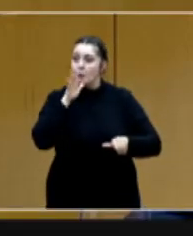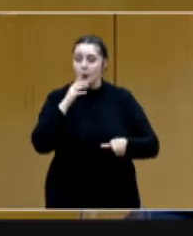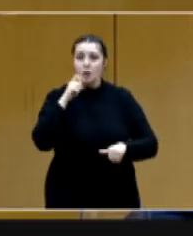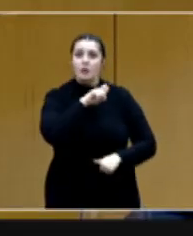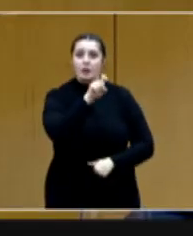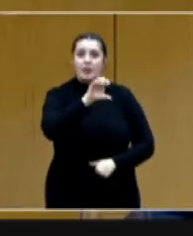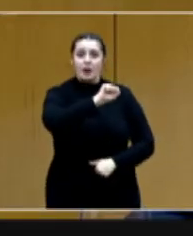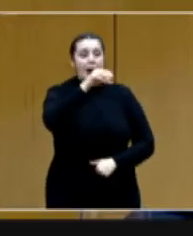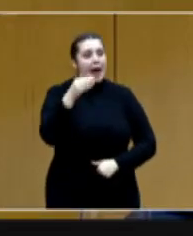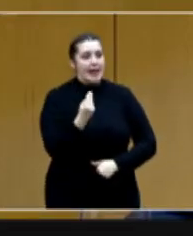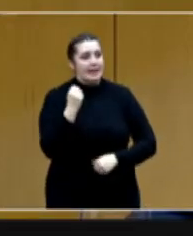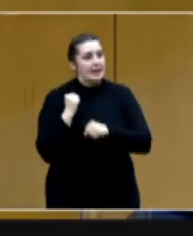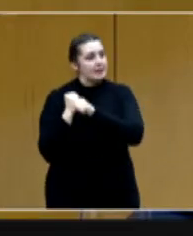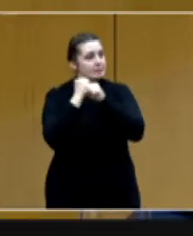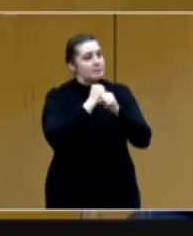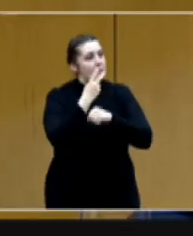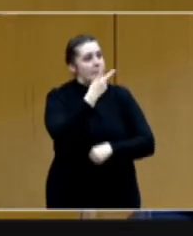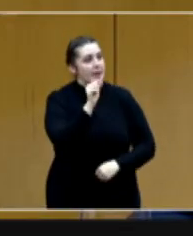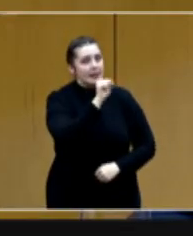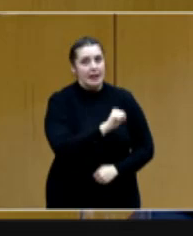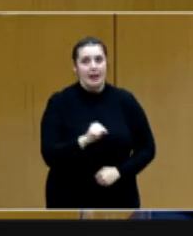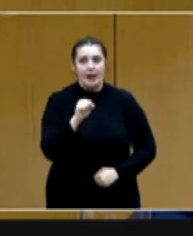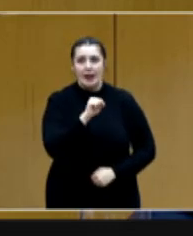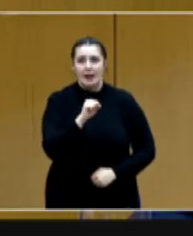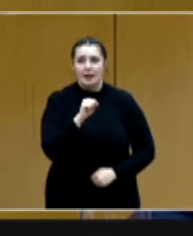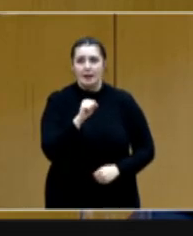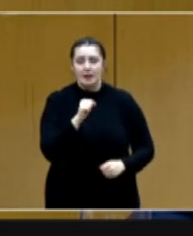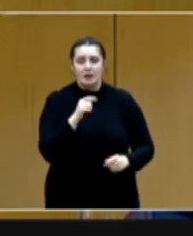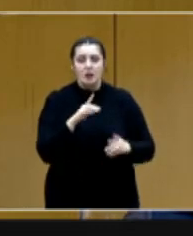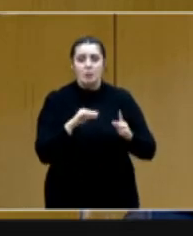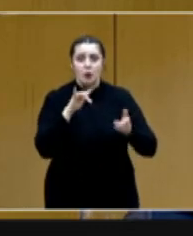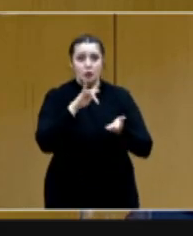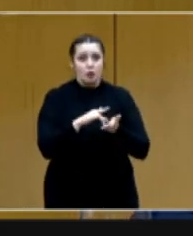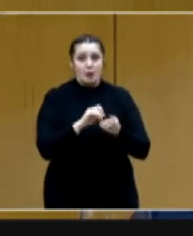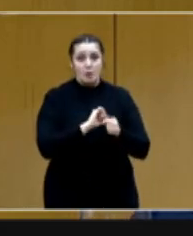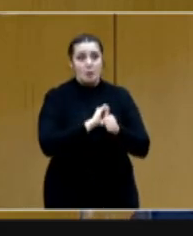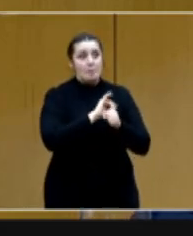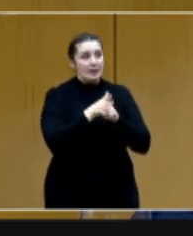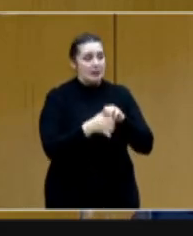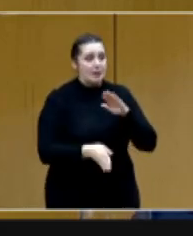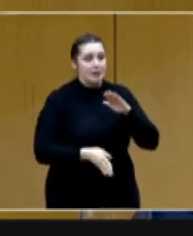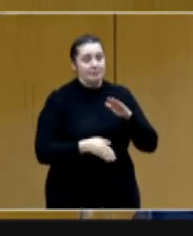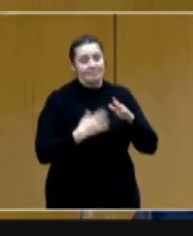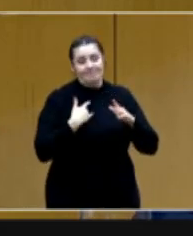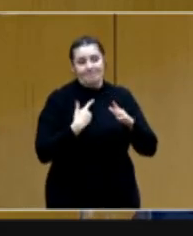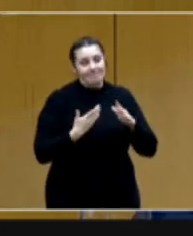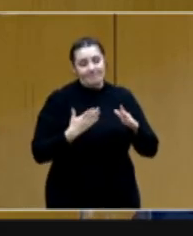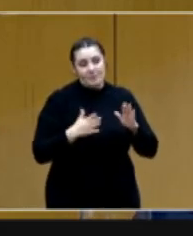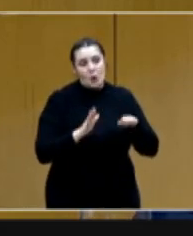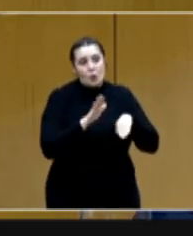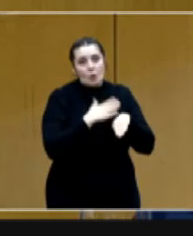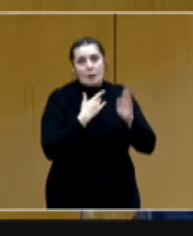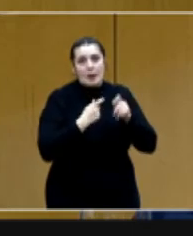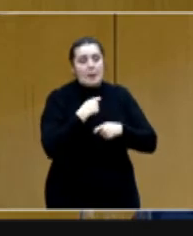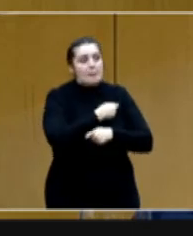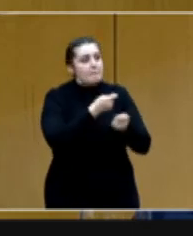tuvimos la mala pata que nos llegó la pandemia y no pudimos hacer la entrega de los premios correspondientes